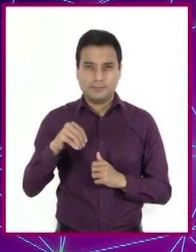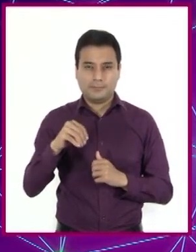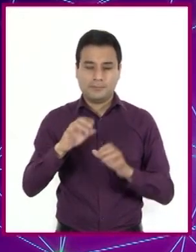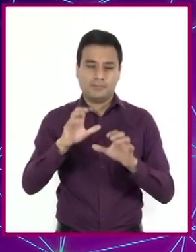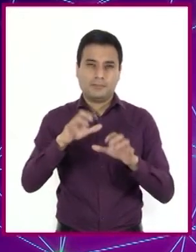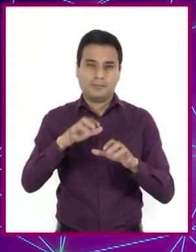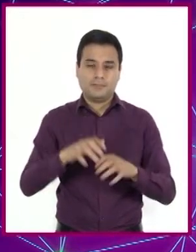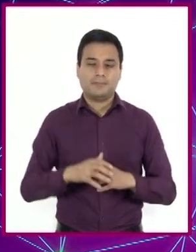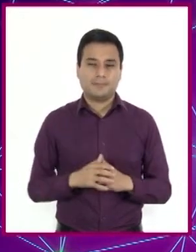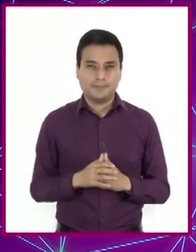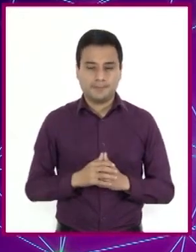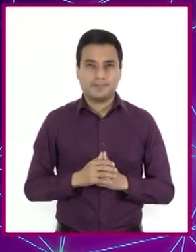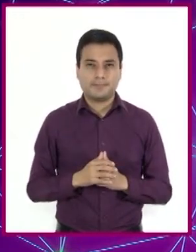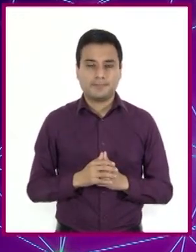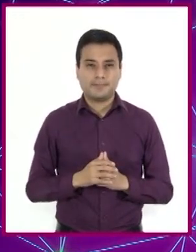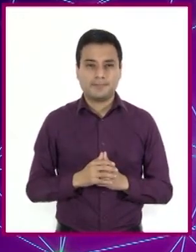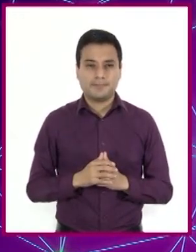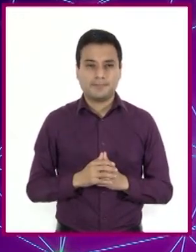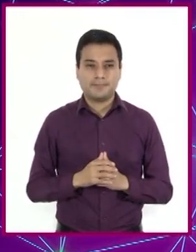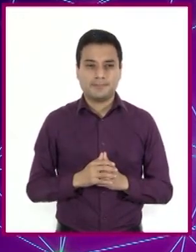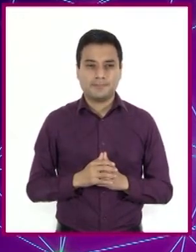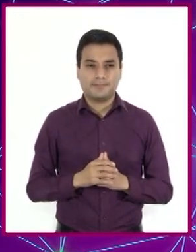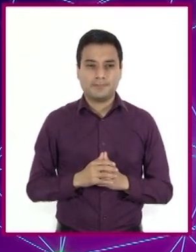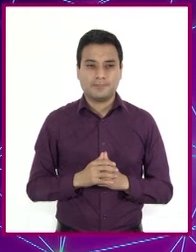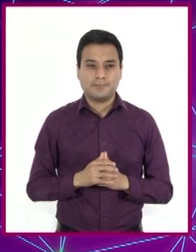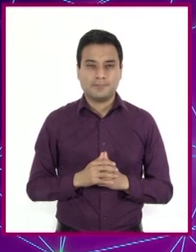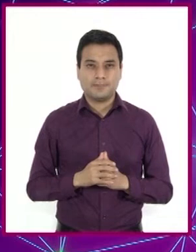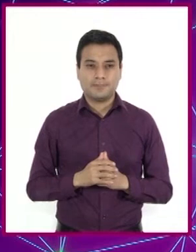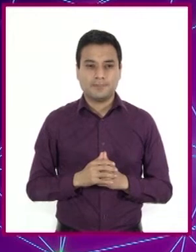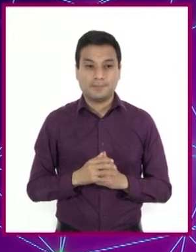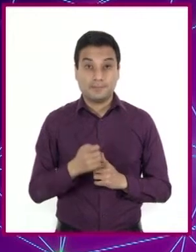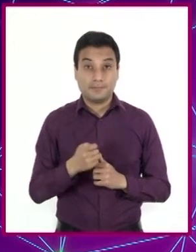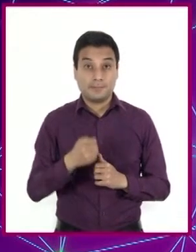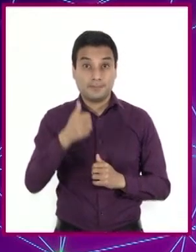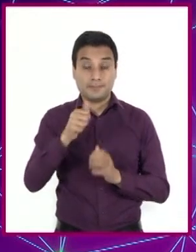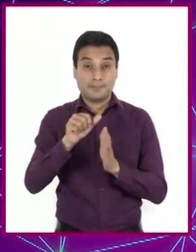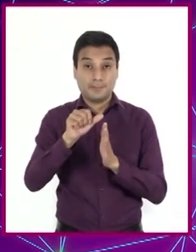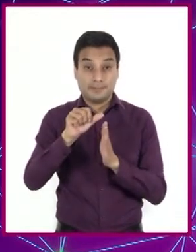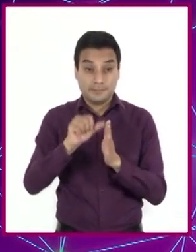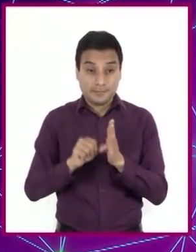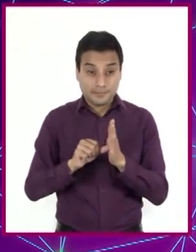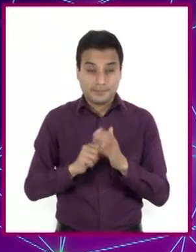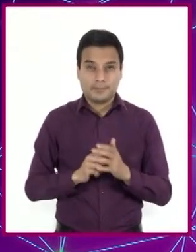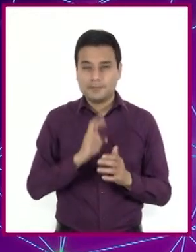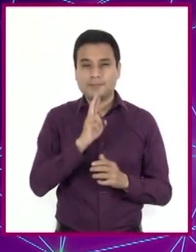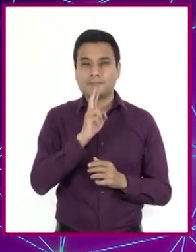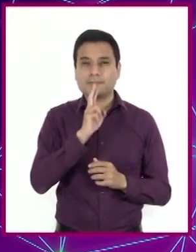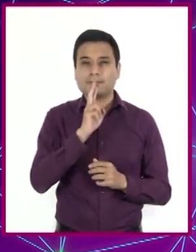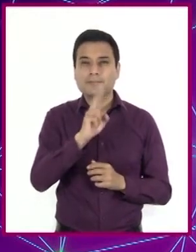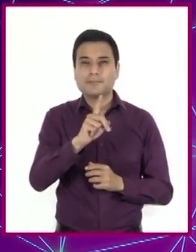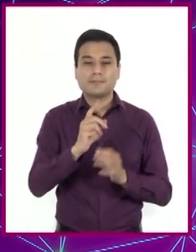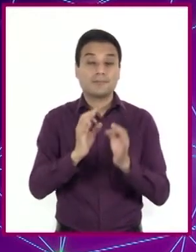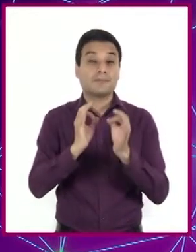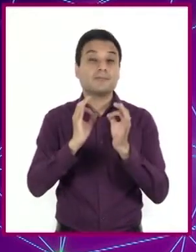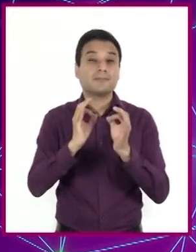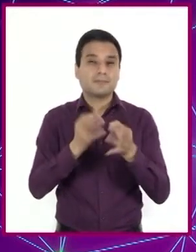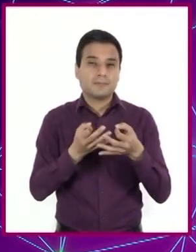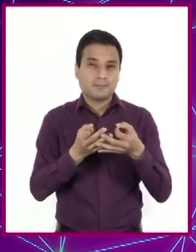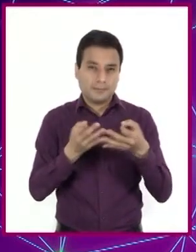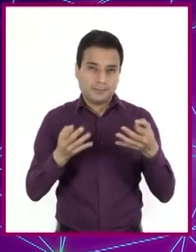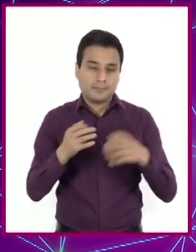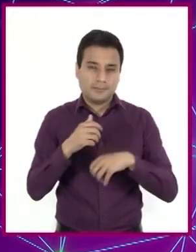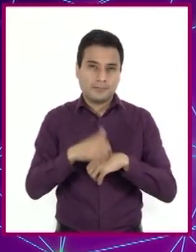de su media. En el primer mes, la cantidad de agua pluvial que favorece al proyecto es en el terreno